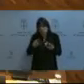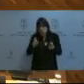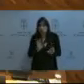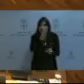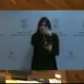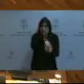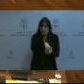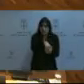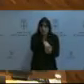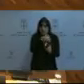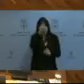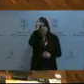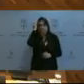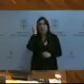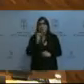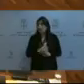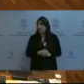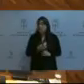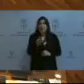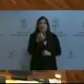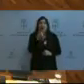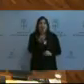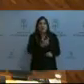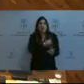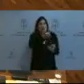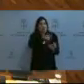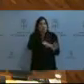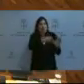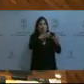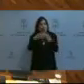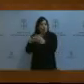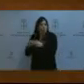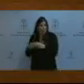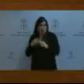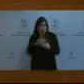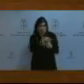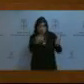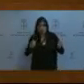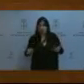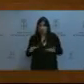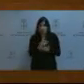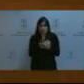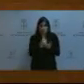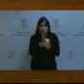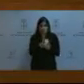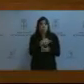participación de todos los grupos parlamentarios que han hecho sus aportaciones en el periodo